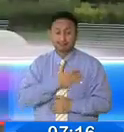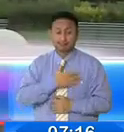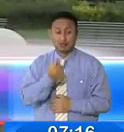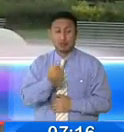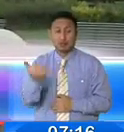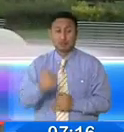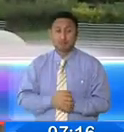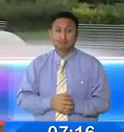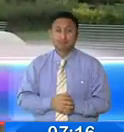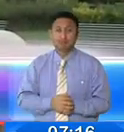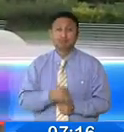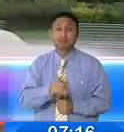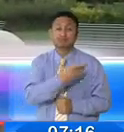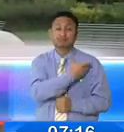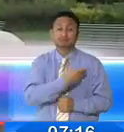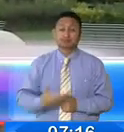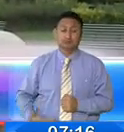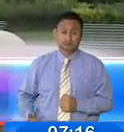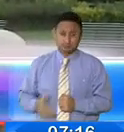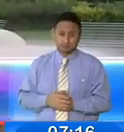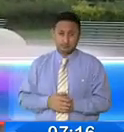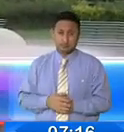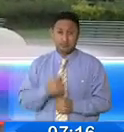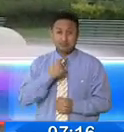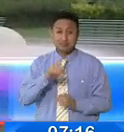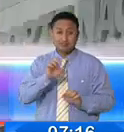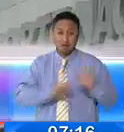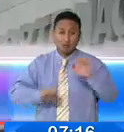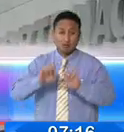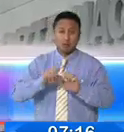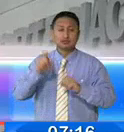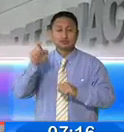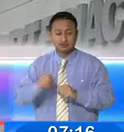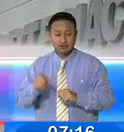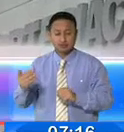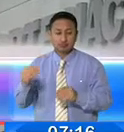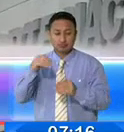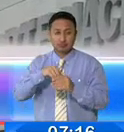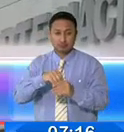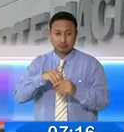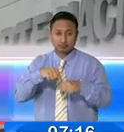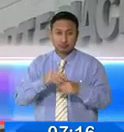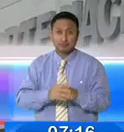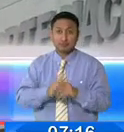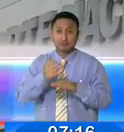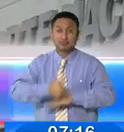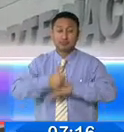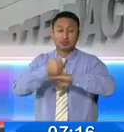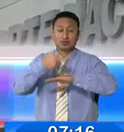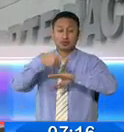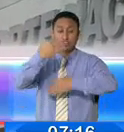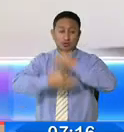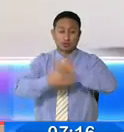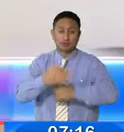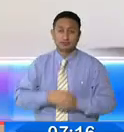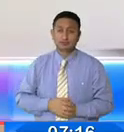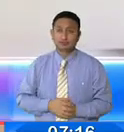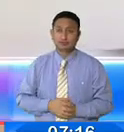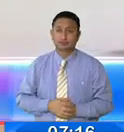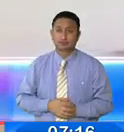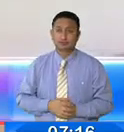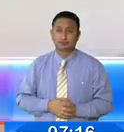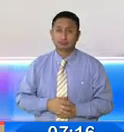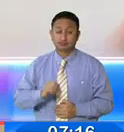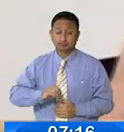el primer mandatario en esta evaluación, también debían ser incluidos los magistrados de la Corte Nacional. Hemos sido testigos